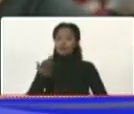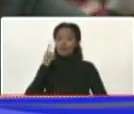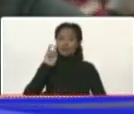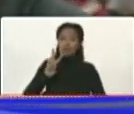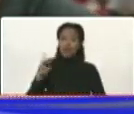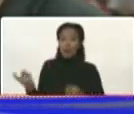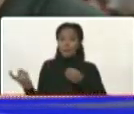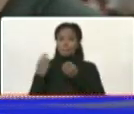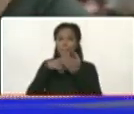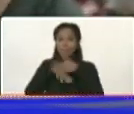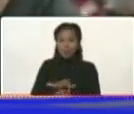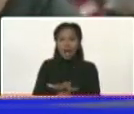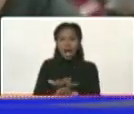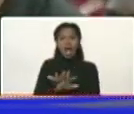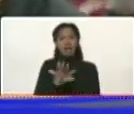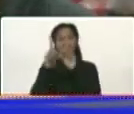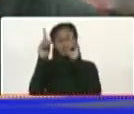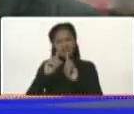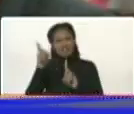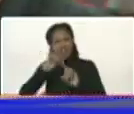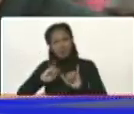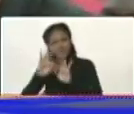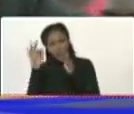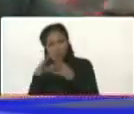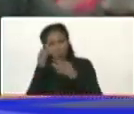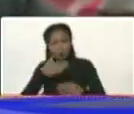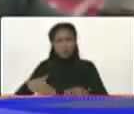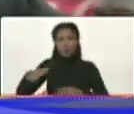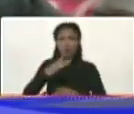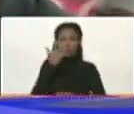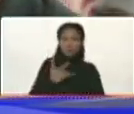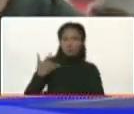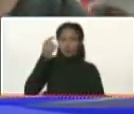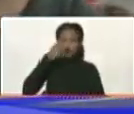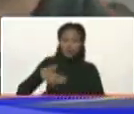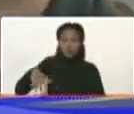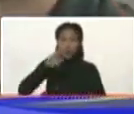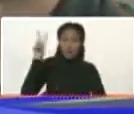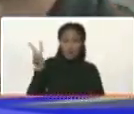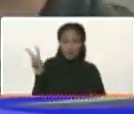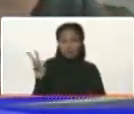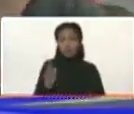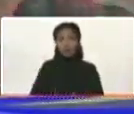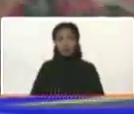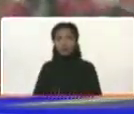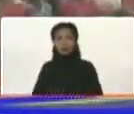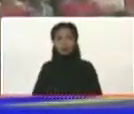la inclusión con decisión de todo el pueblo afrovenezolano.